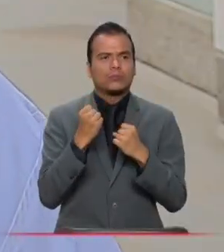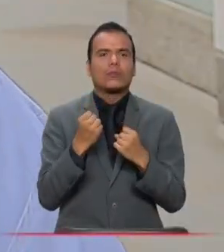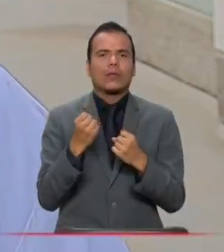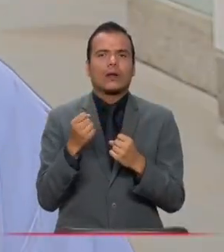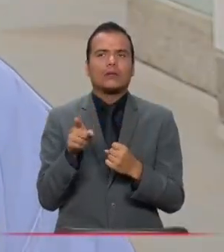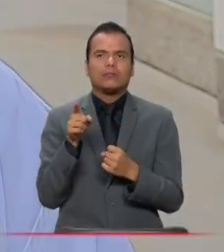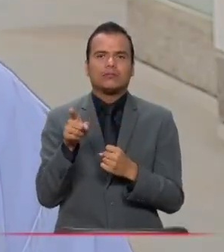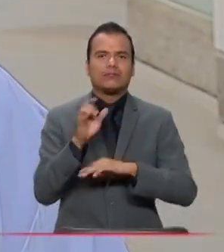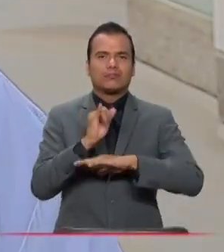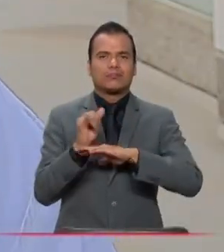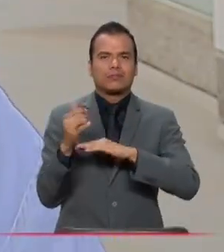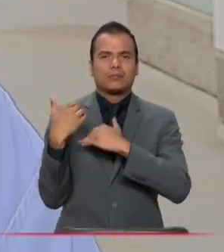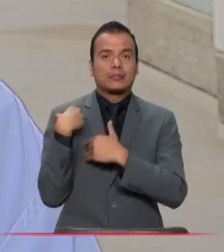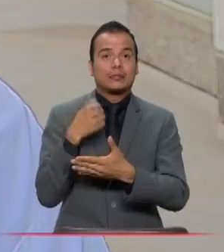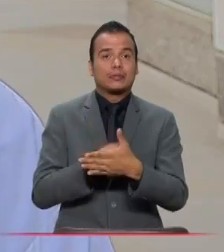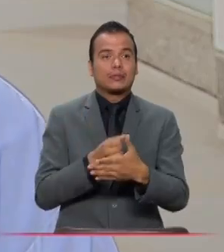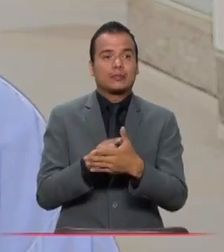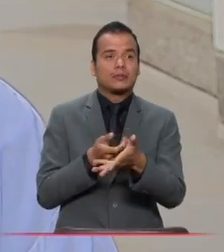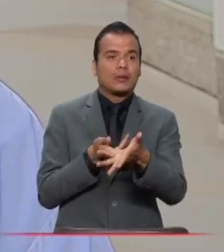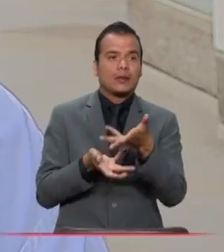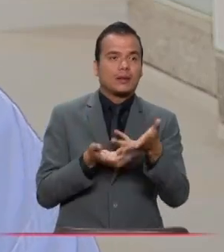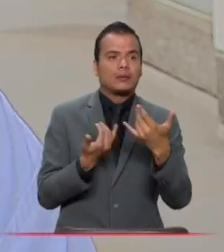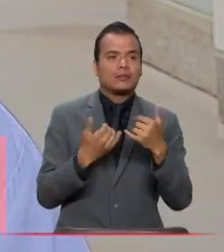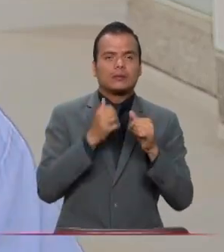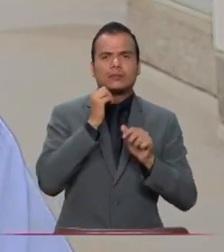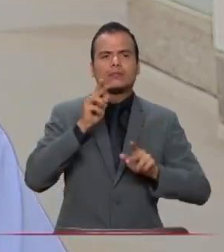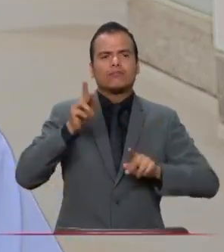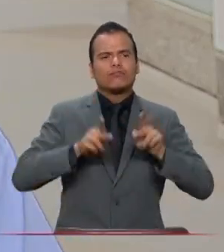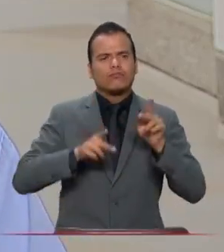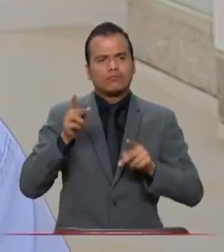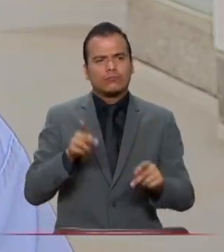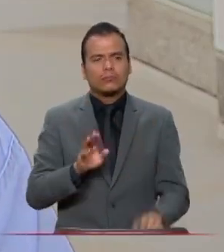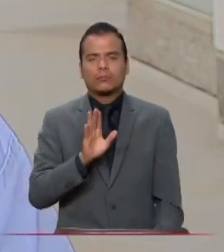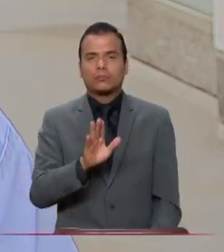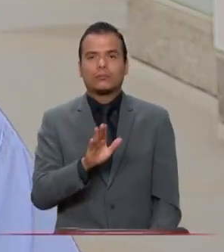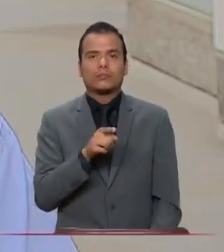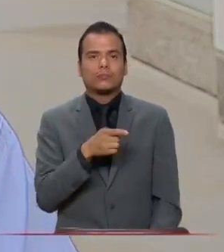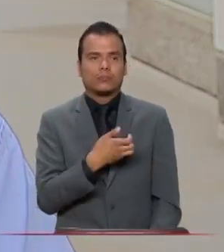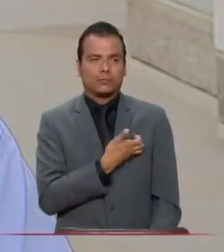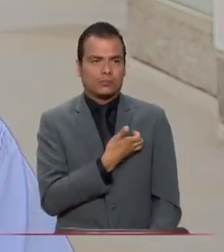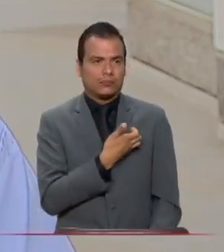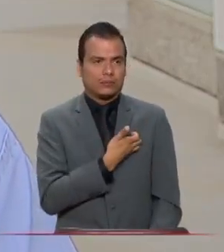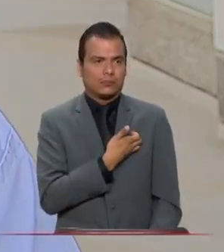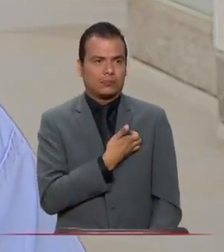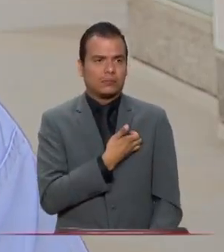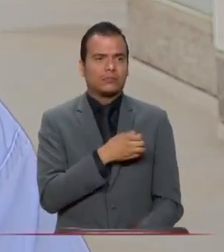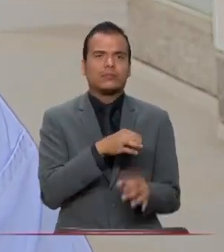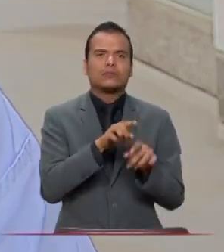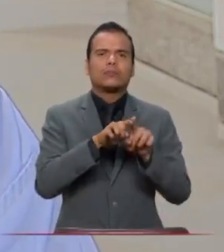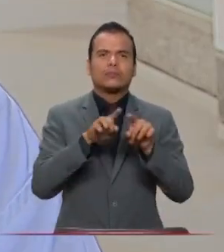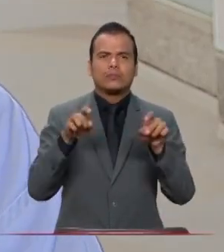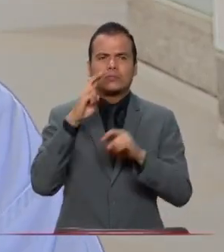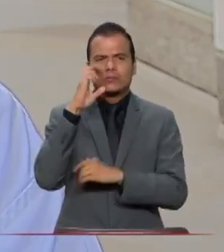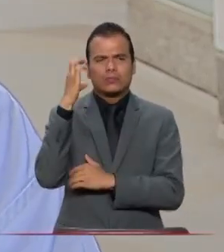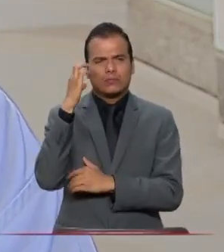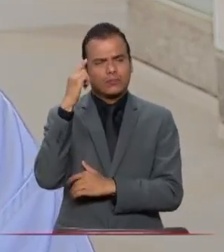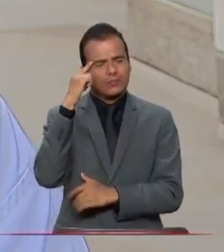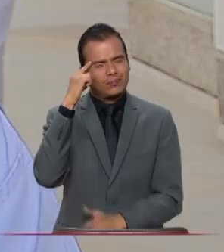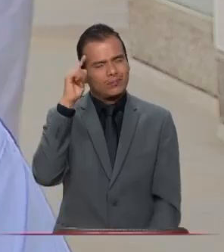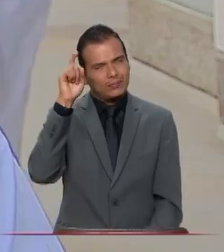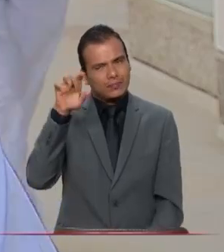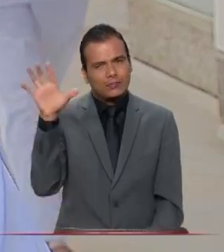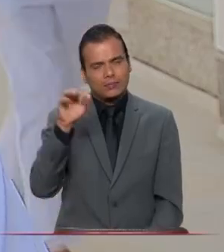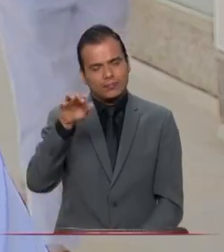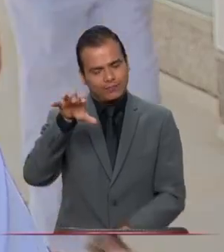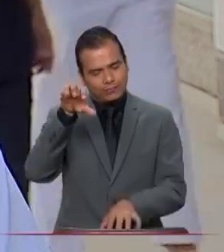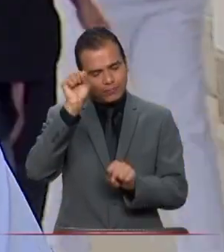Es muy importante que los alcaldes del país y sobre todo de nuestra región entiendan que la verdadera transformación, como